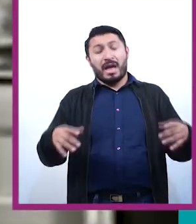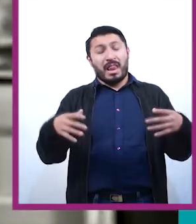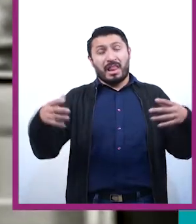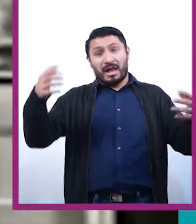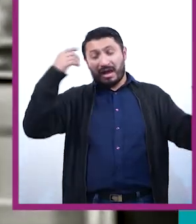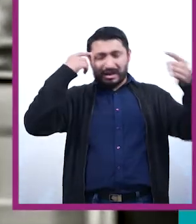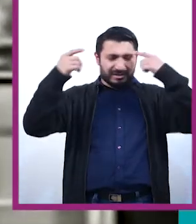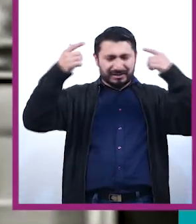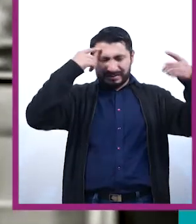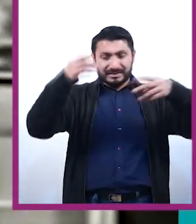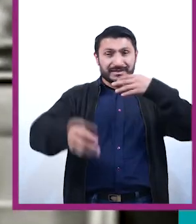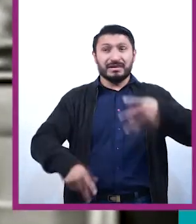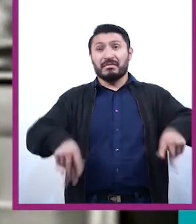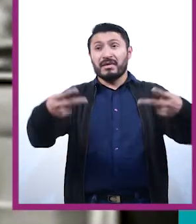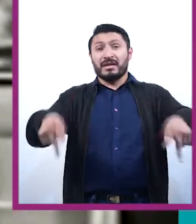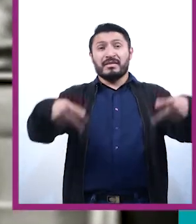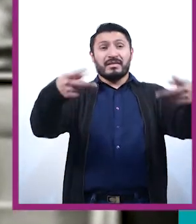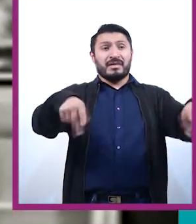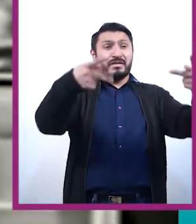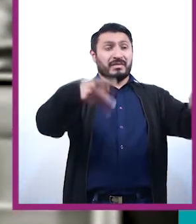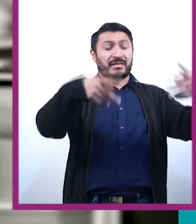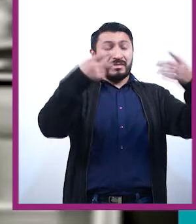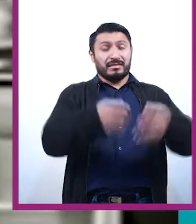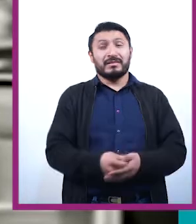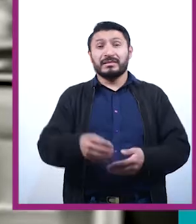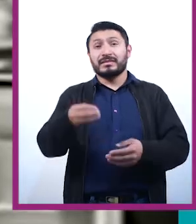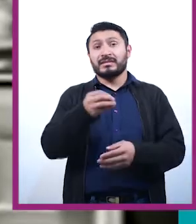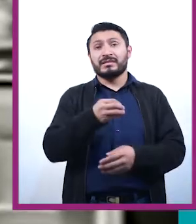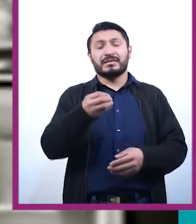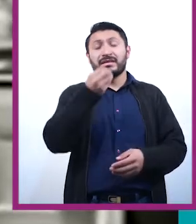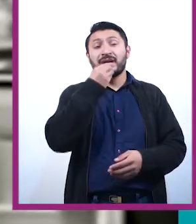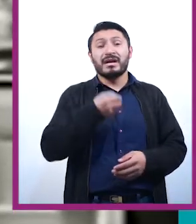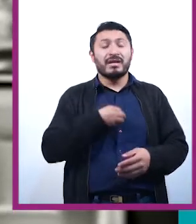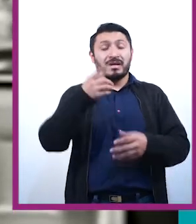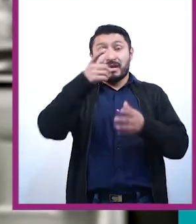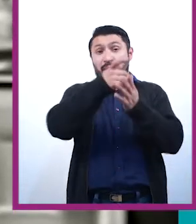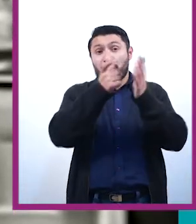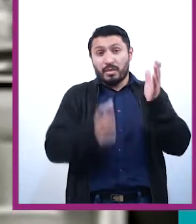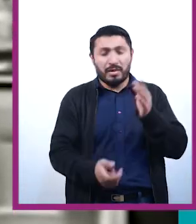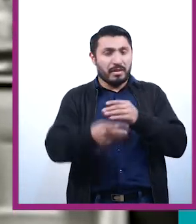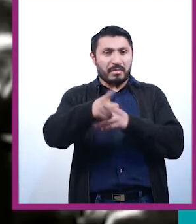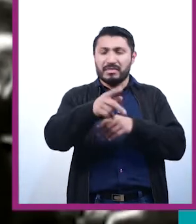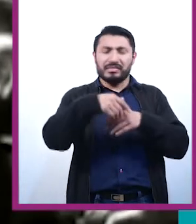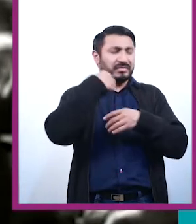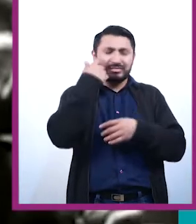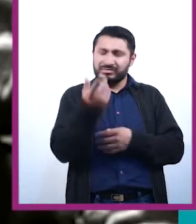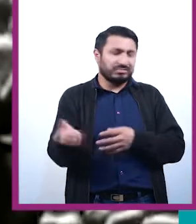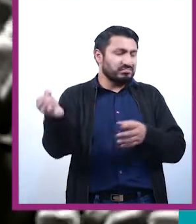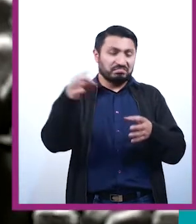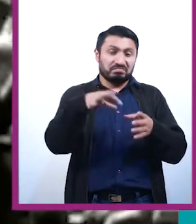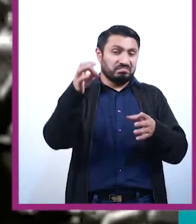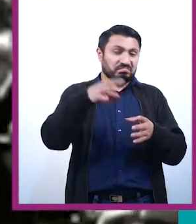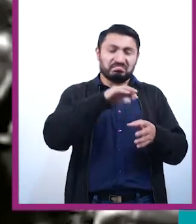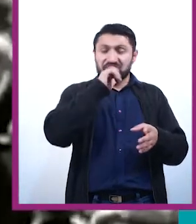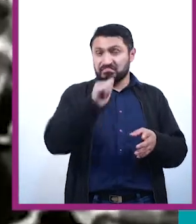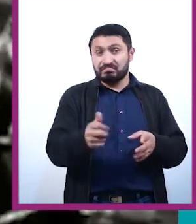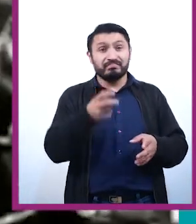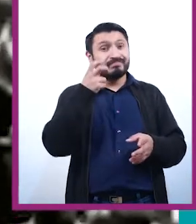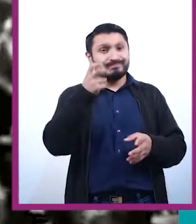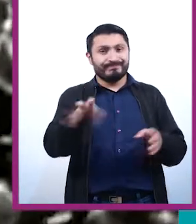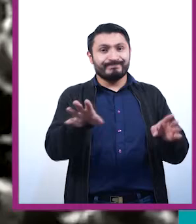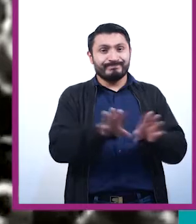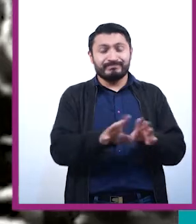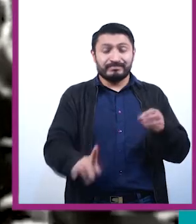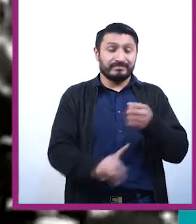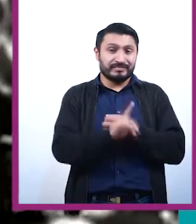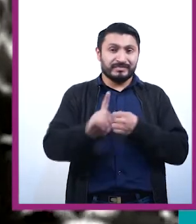todo mundo quería vender sus acciones, incluso a 1/3 de su valor. Pero nadie quería invertir ya. Fue entonces